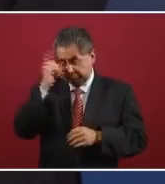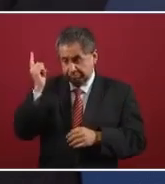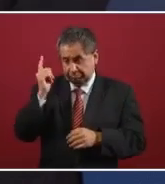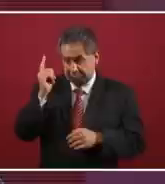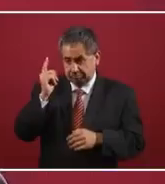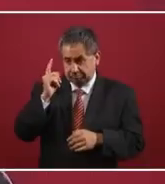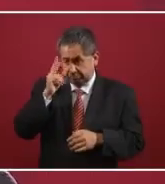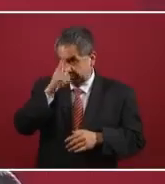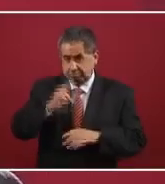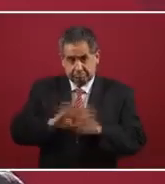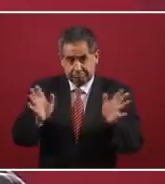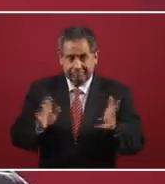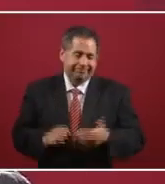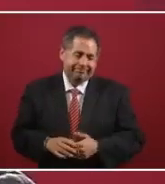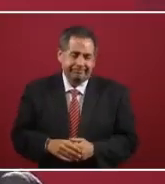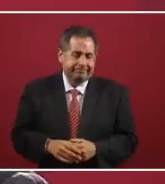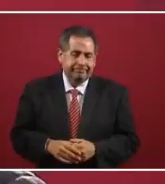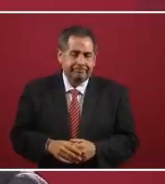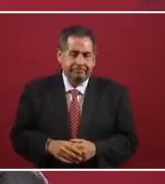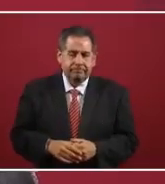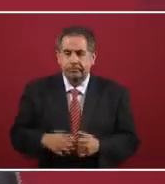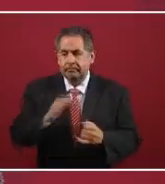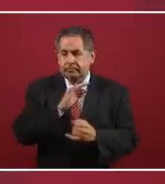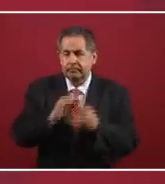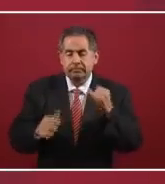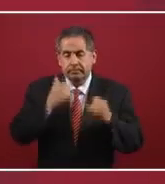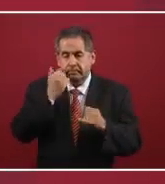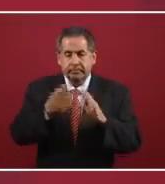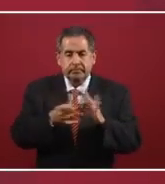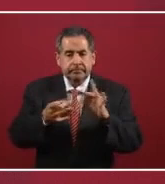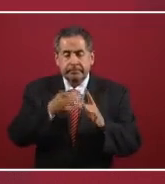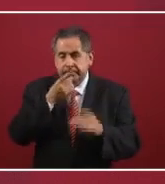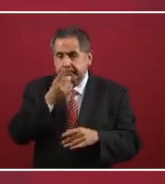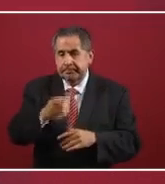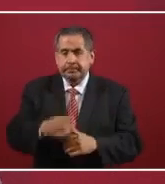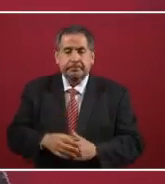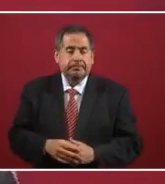área de prohibición. Y una última cosa que quisiera decir ahora es